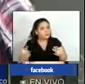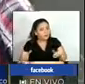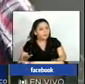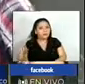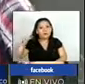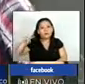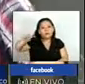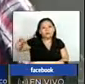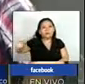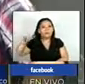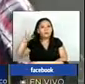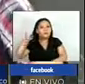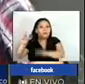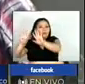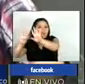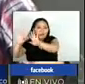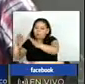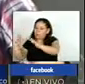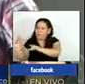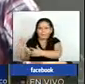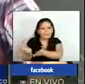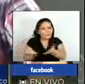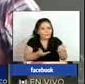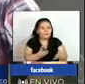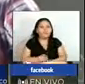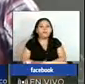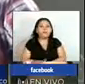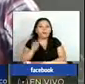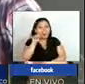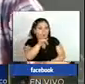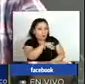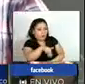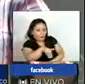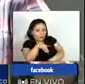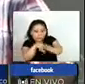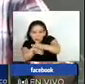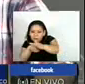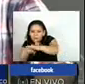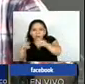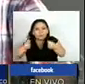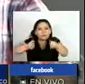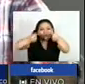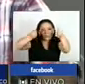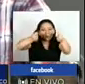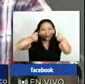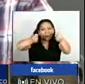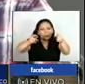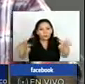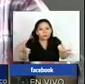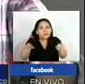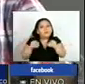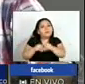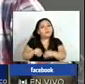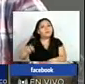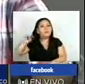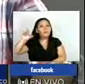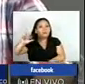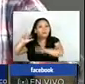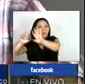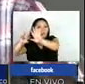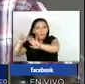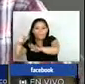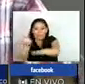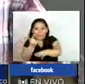,295 altas dentro de los centros penales, dejándonos un total de 381